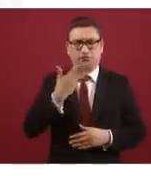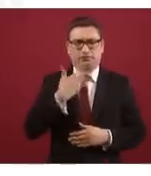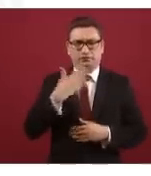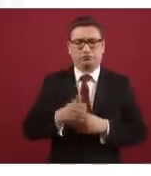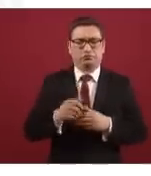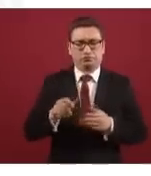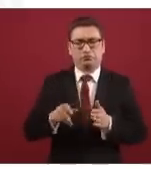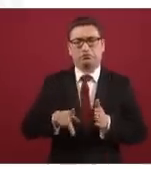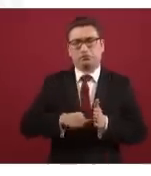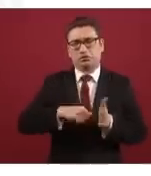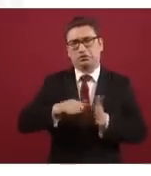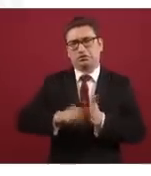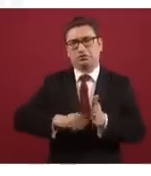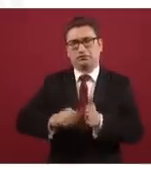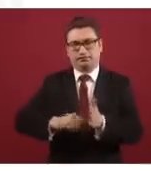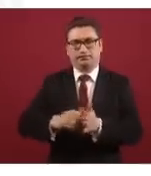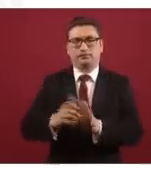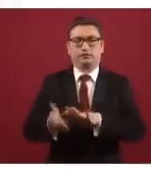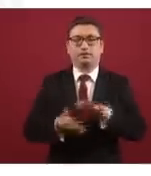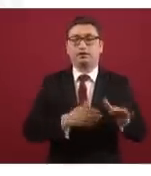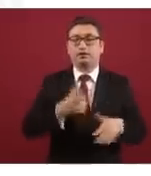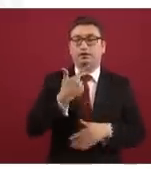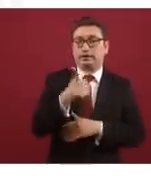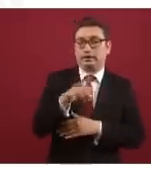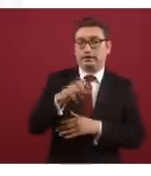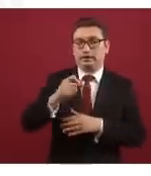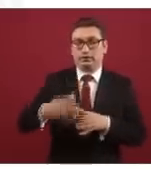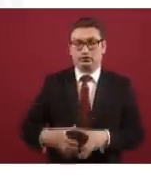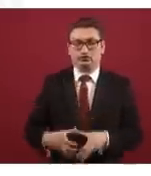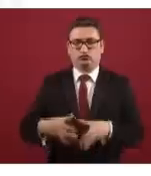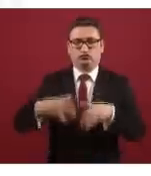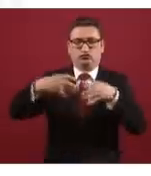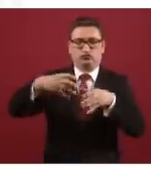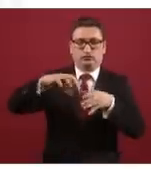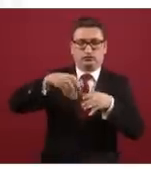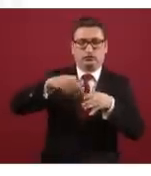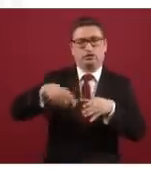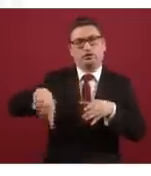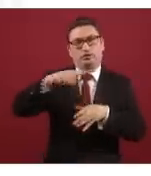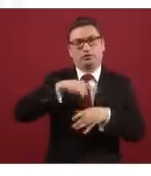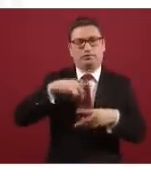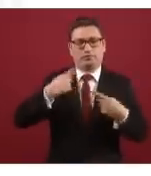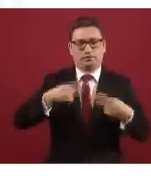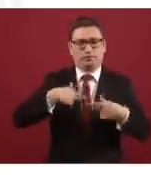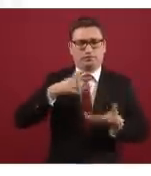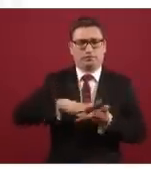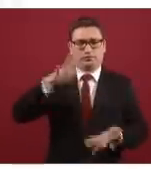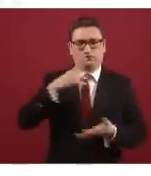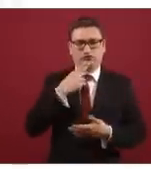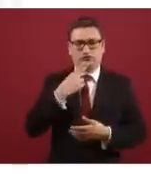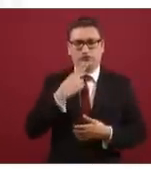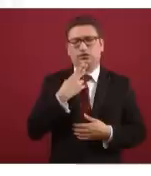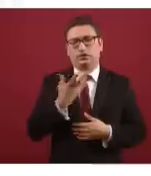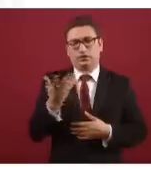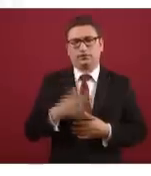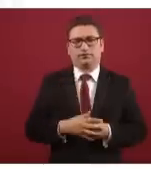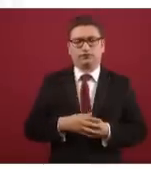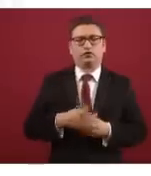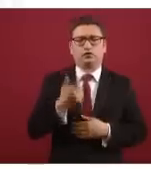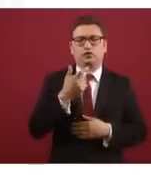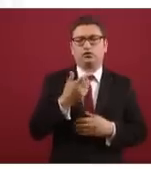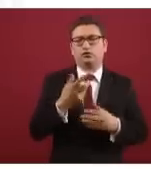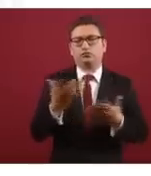varios meses. En cilindros de gas, que es el consumo más popular, tenemos un margen de